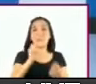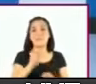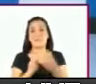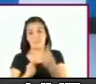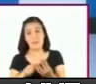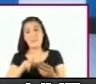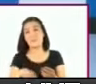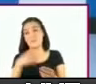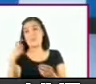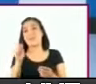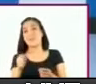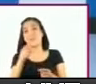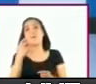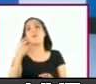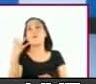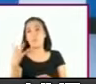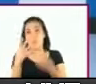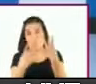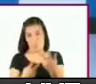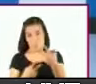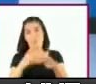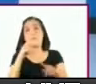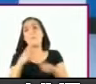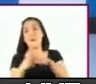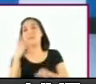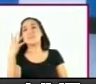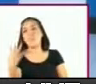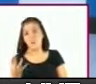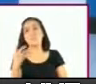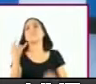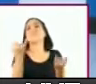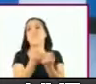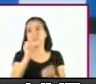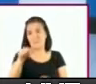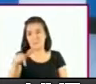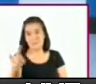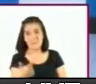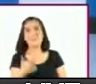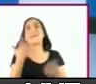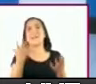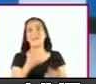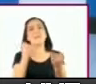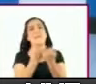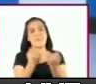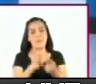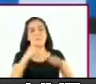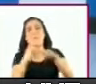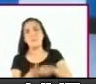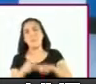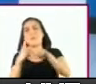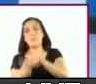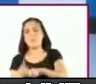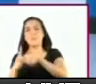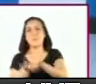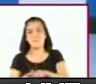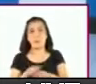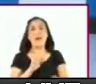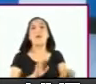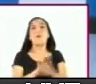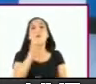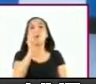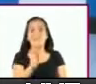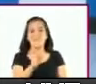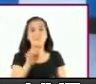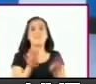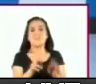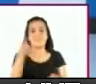4 lugares más. 8 más 4 igual a 12. Y así sucesivamente. La constante aditiva también